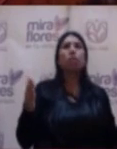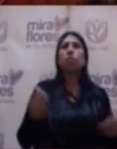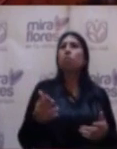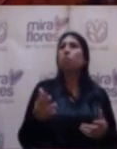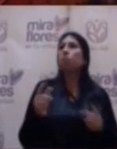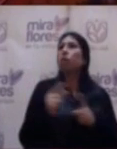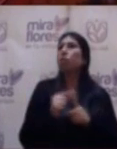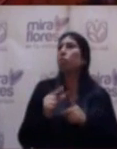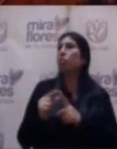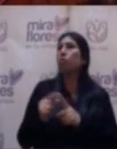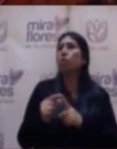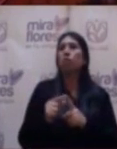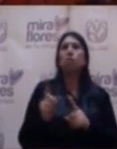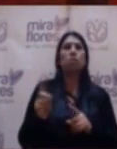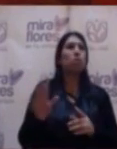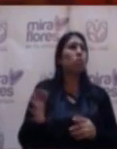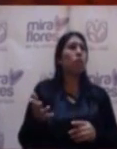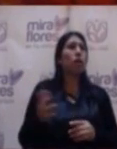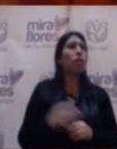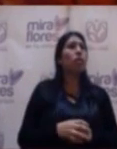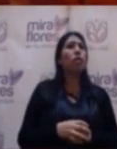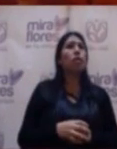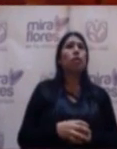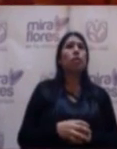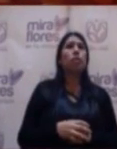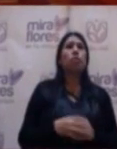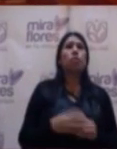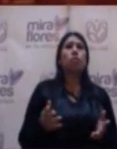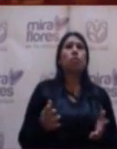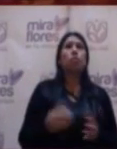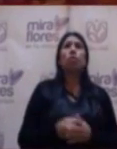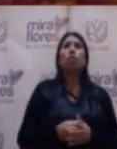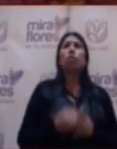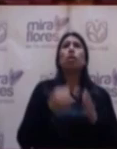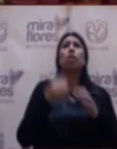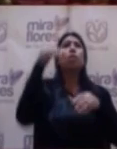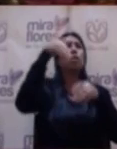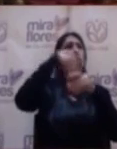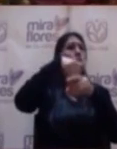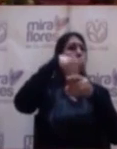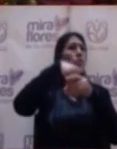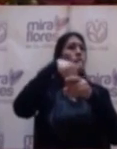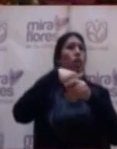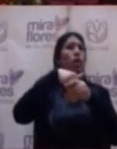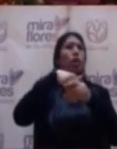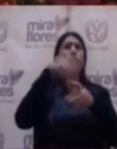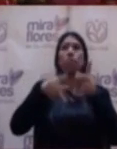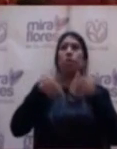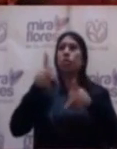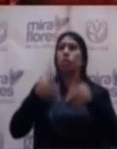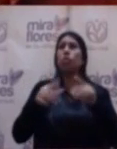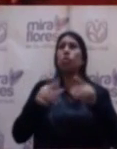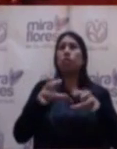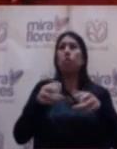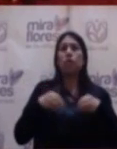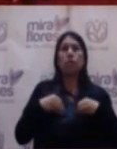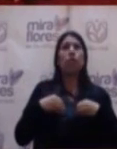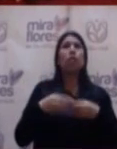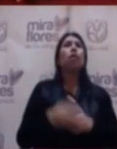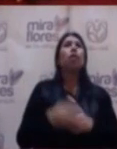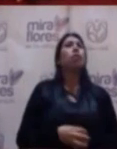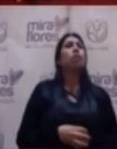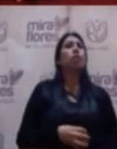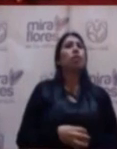Si no la hay, procederíamos a votar. Aquellos miembros que estén a favor de expresar